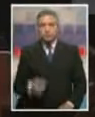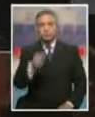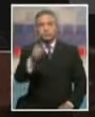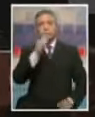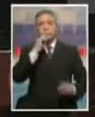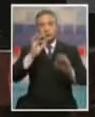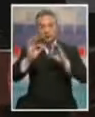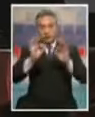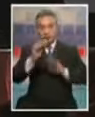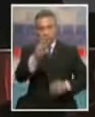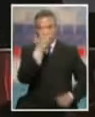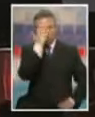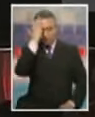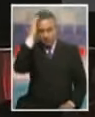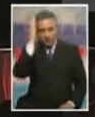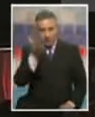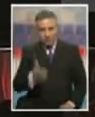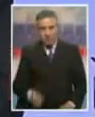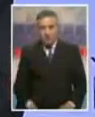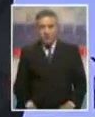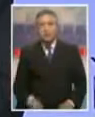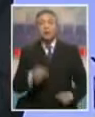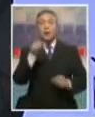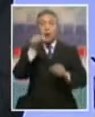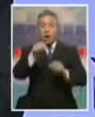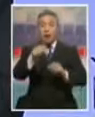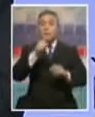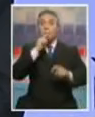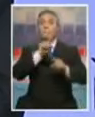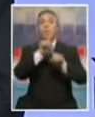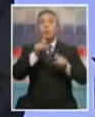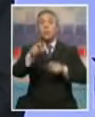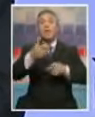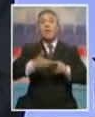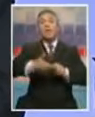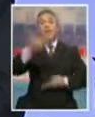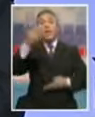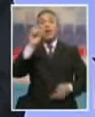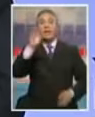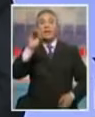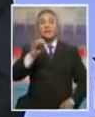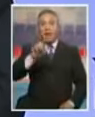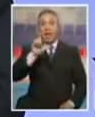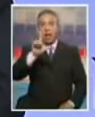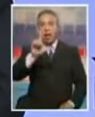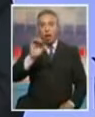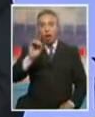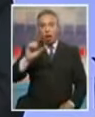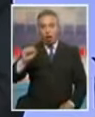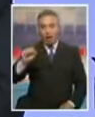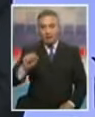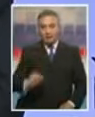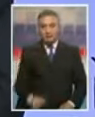Señor Enríquez Ominami, esta pregunta la hace el diario La Estrella del Loa. El